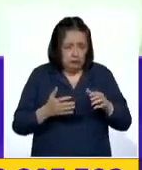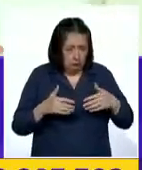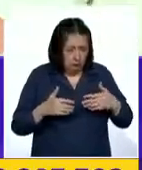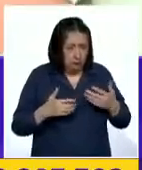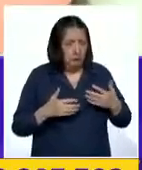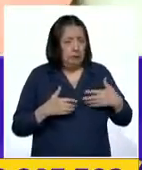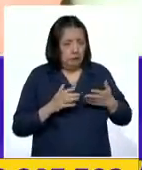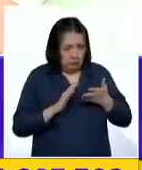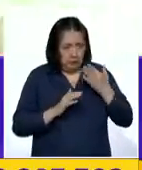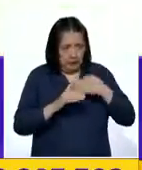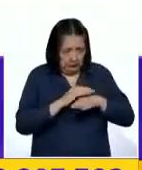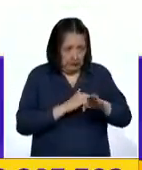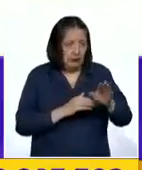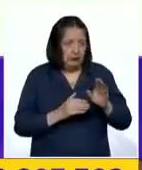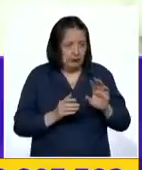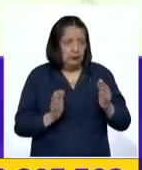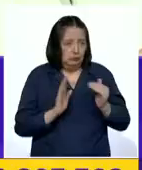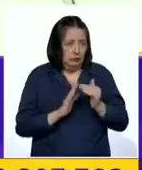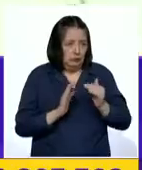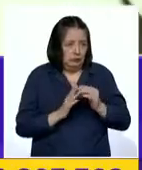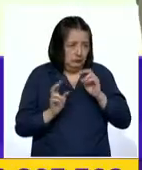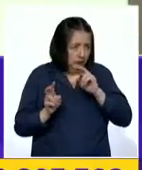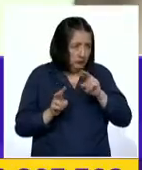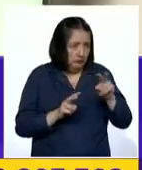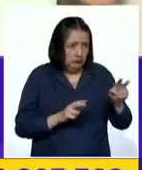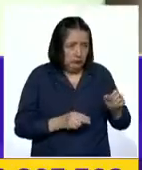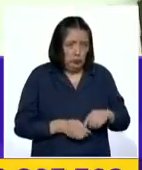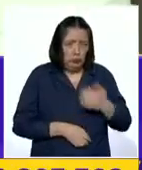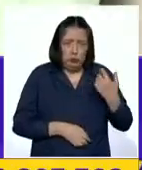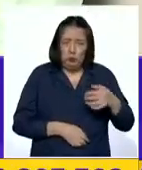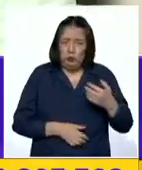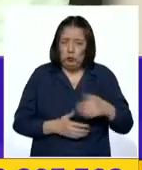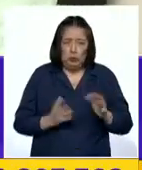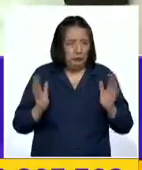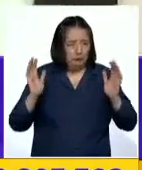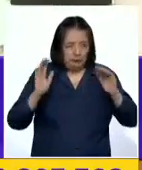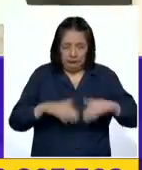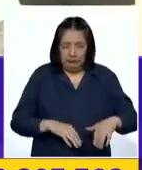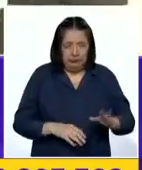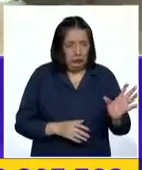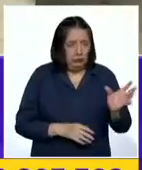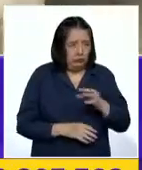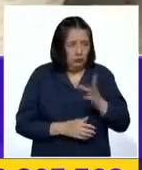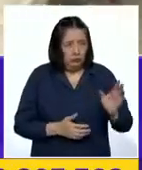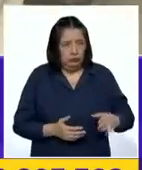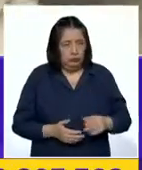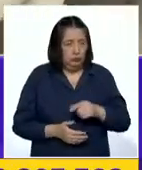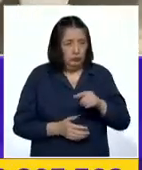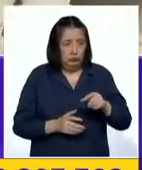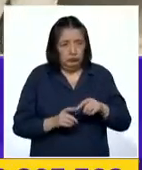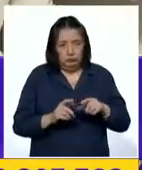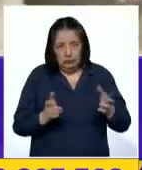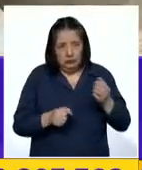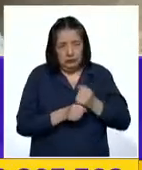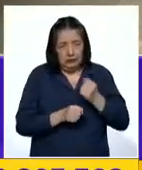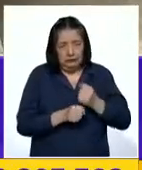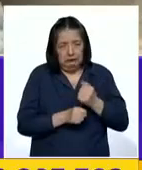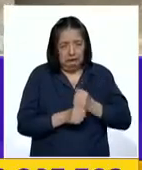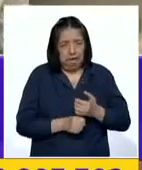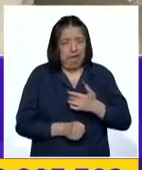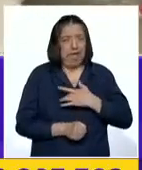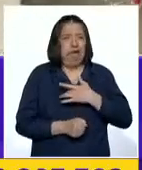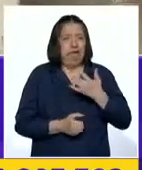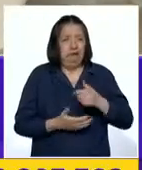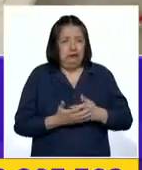con usted, por favor, para que veamos cómo ha quedado. Lo han perdido todo. Todo. Qué triste. Su fuente de trabajo, Lorena. Esto realmente es desconsolado.